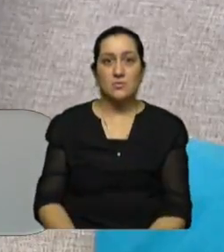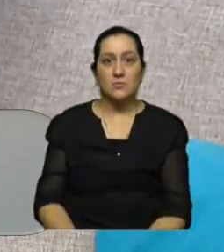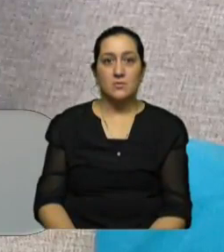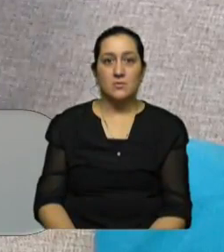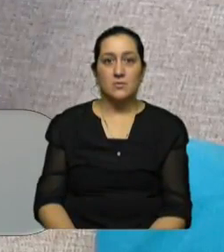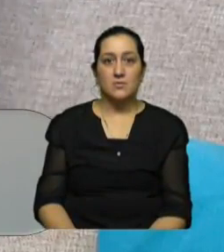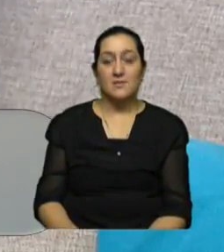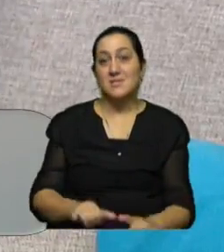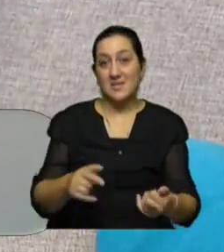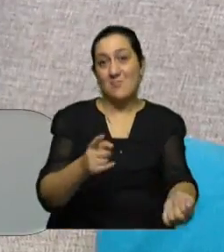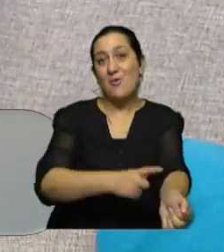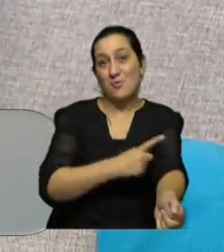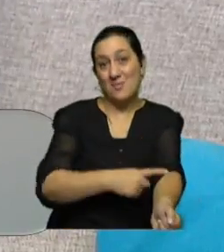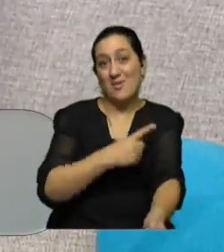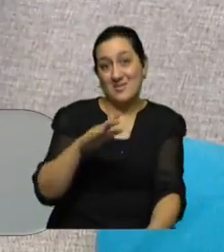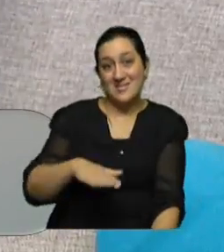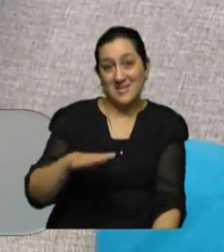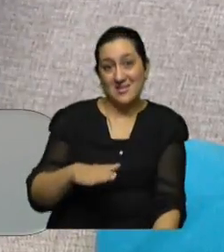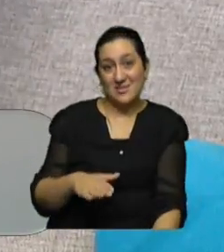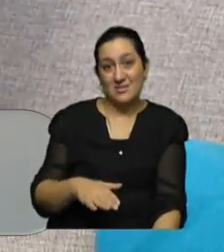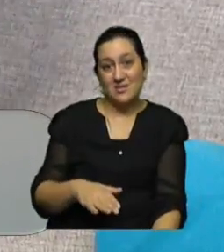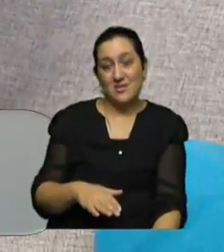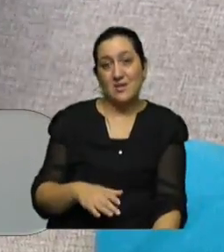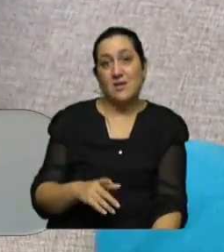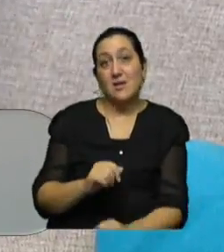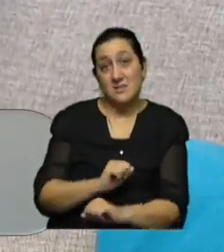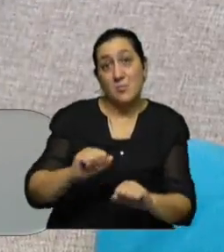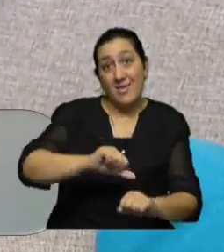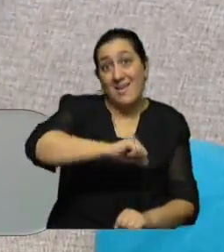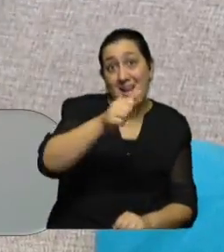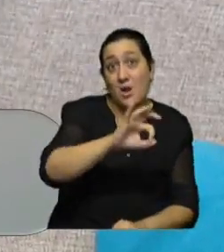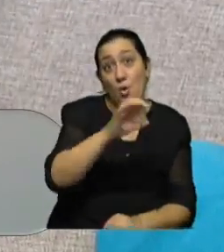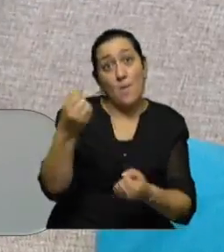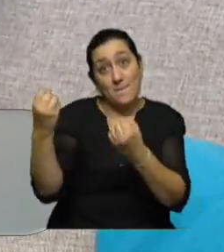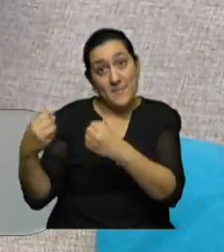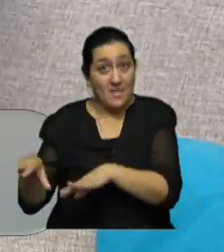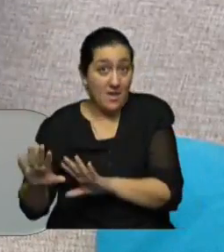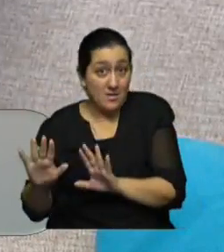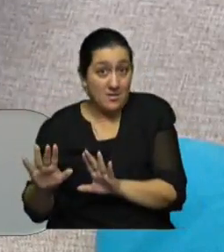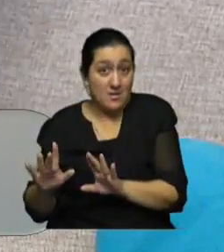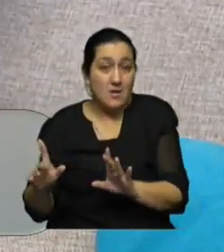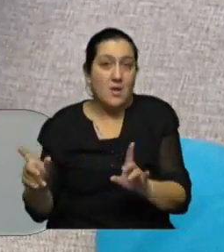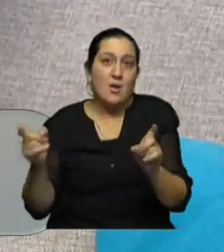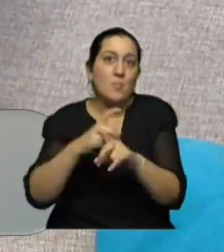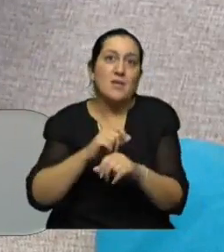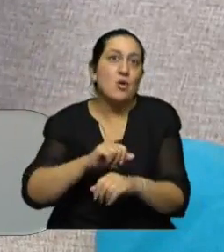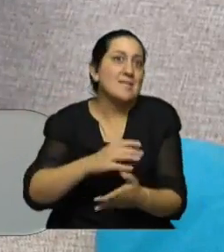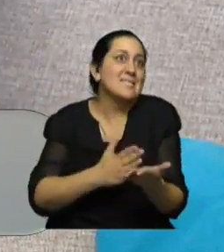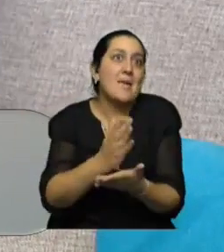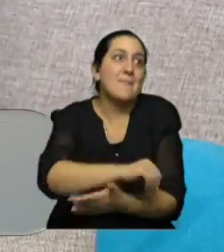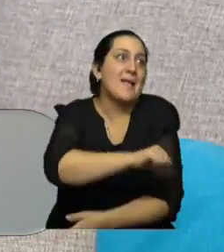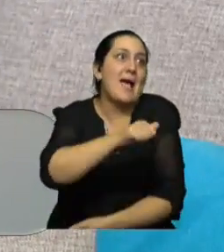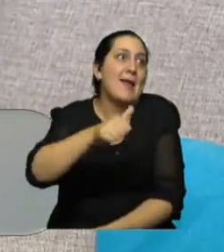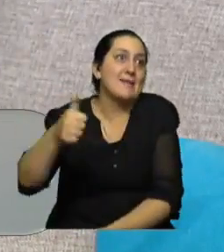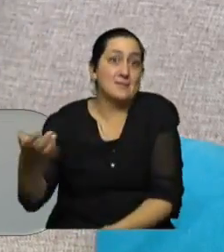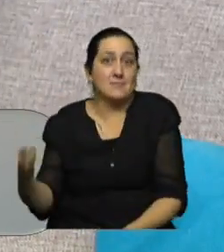Estamos acostumbrados desde chiquitos a ganar. Que se puede ganar, se puede perder. Es muy complicado que llegues a ganar todas las partidas. Y